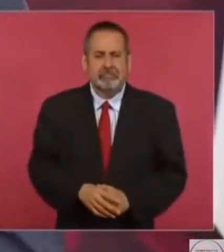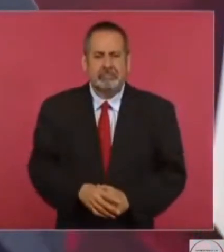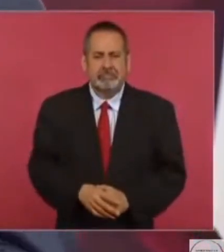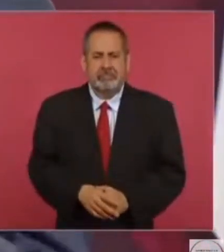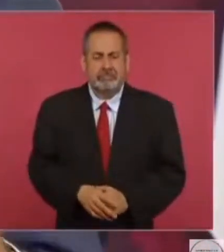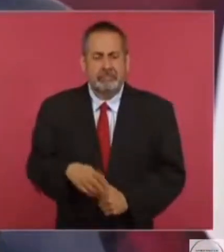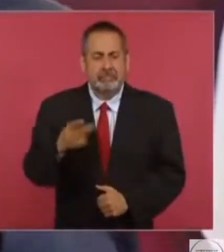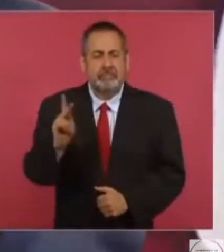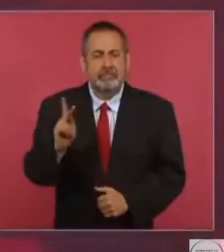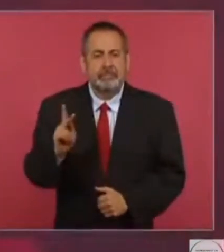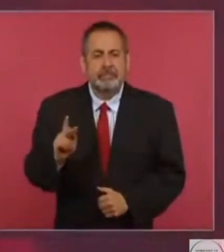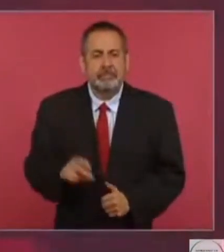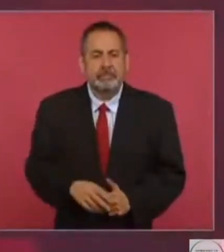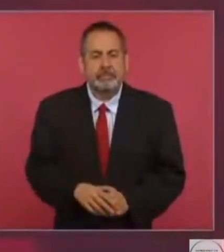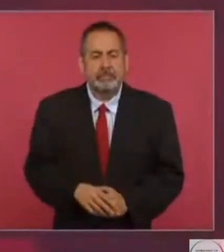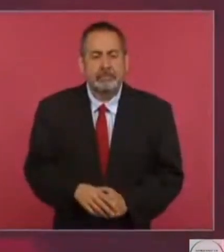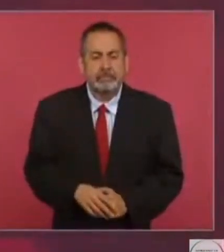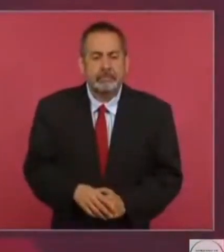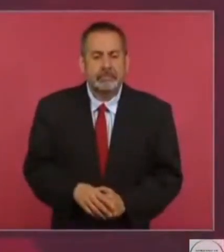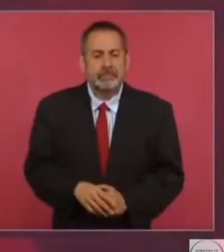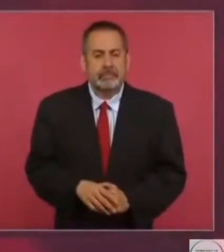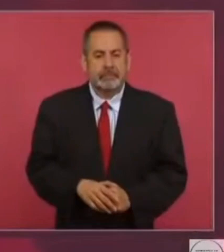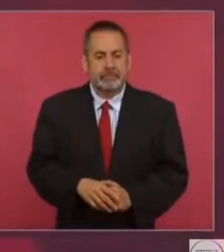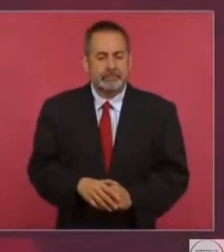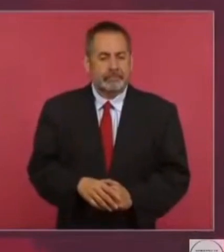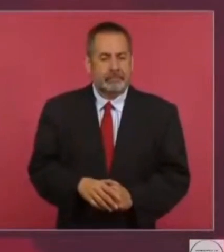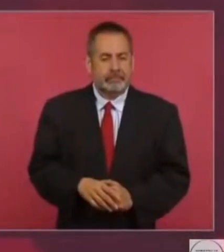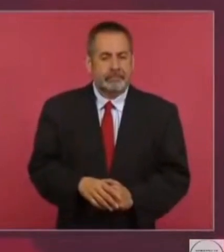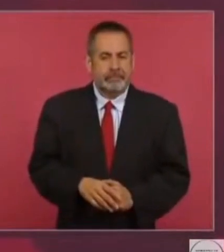Pero como nos